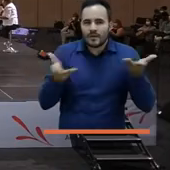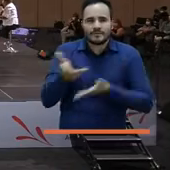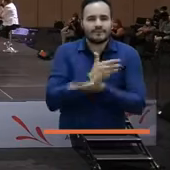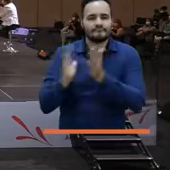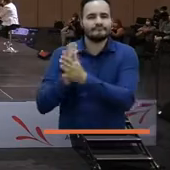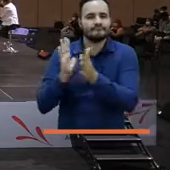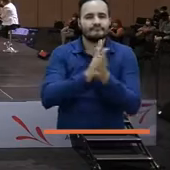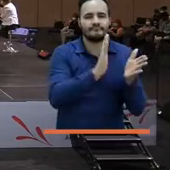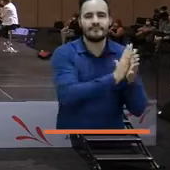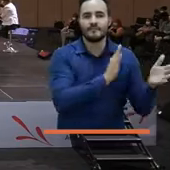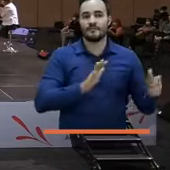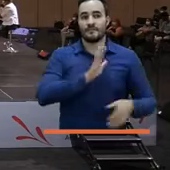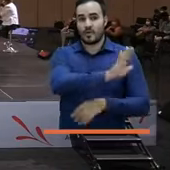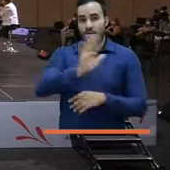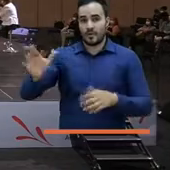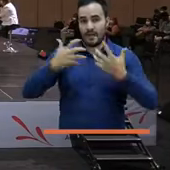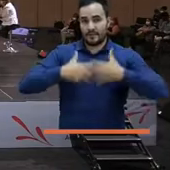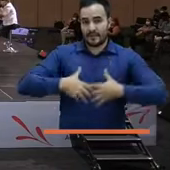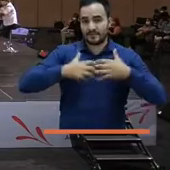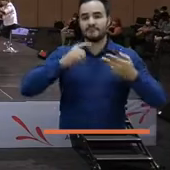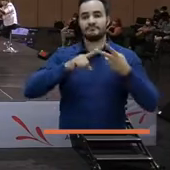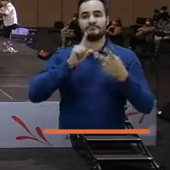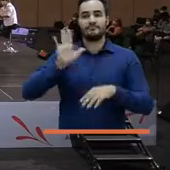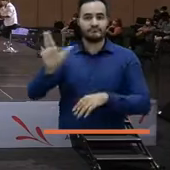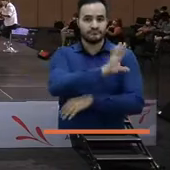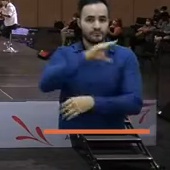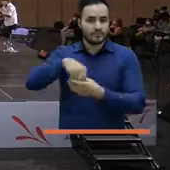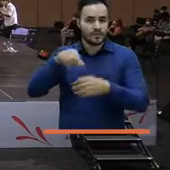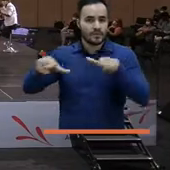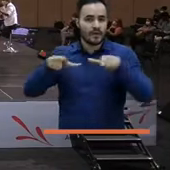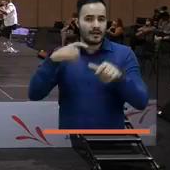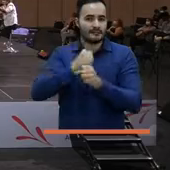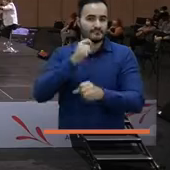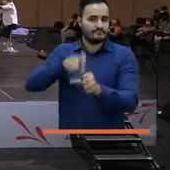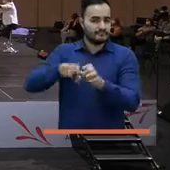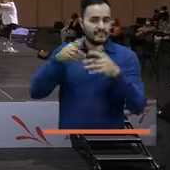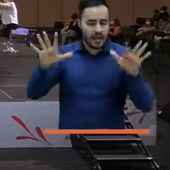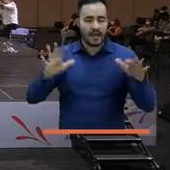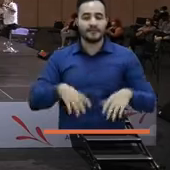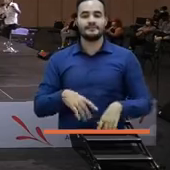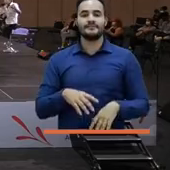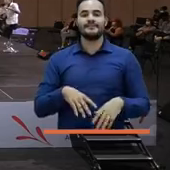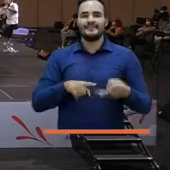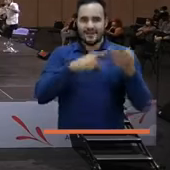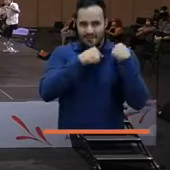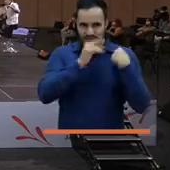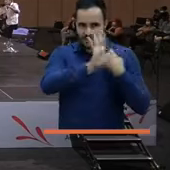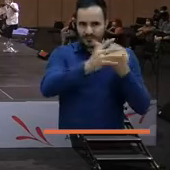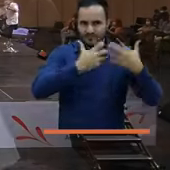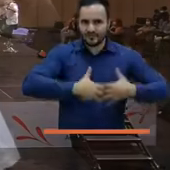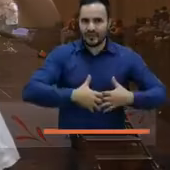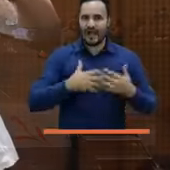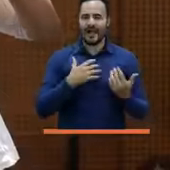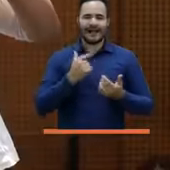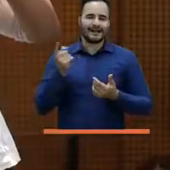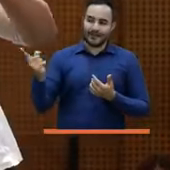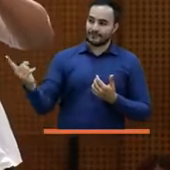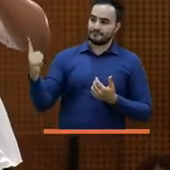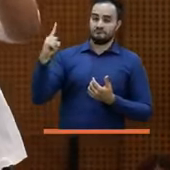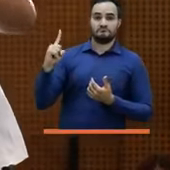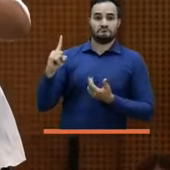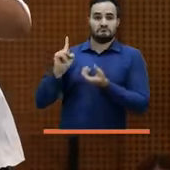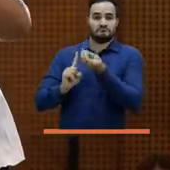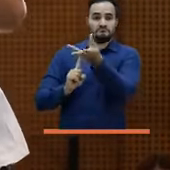desde sus empresas desde donde trabajan y tú eres del lugar que ocupas para que estos chicos y chicas puedan realmente